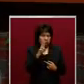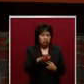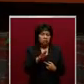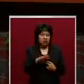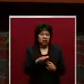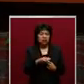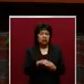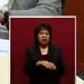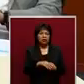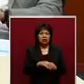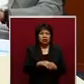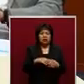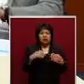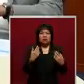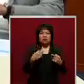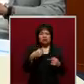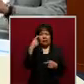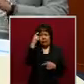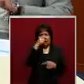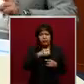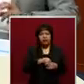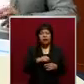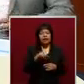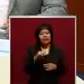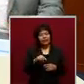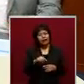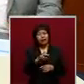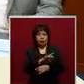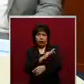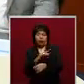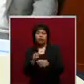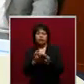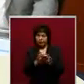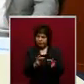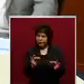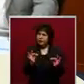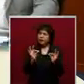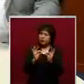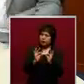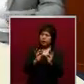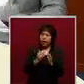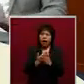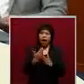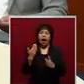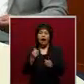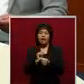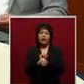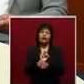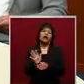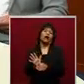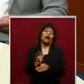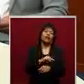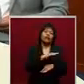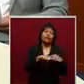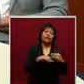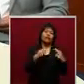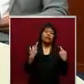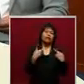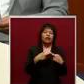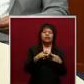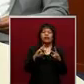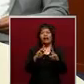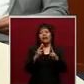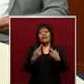reto. Y hablando de emociones, bueno, hay otro punto que es muy importante, que antes del COVID, bueno, pues los docentes recibían a